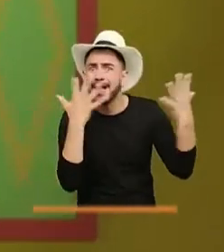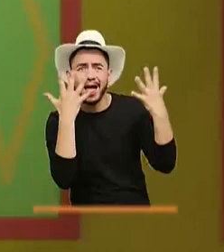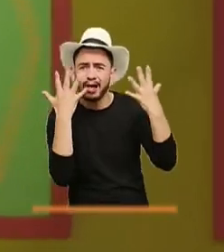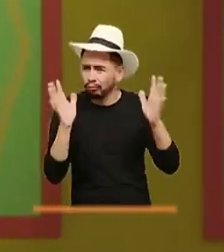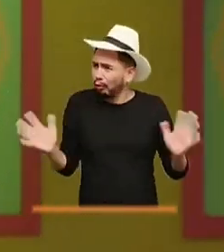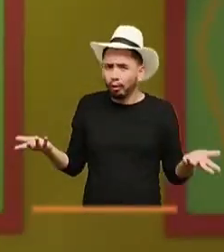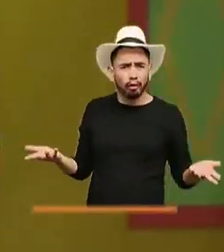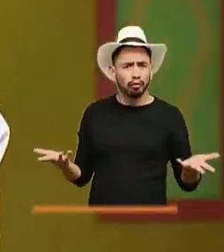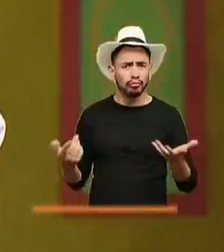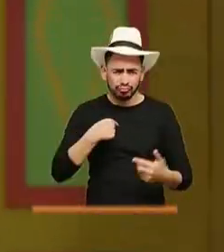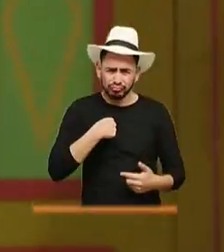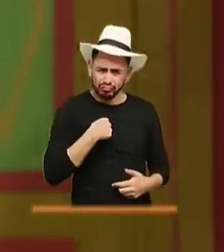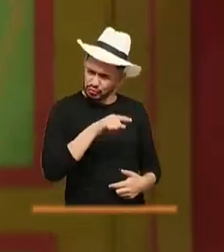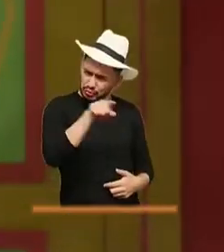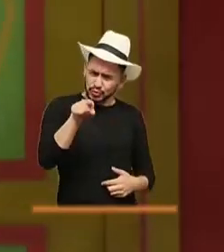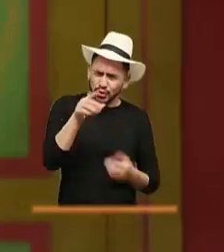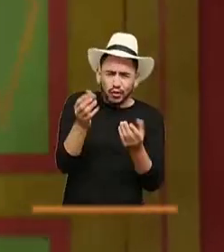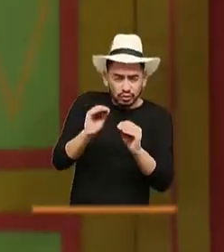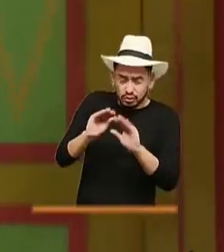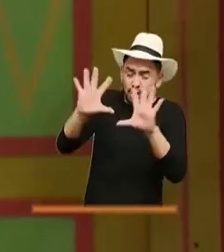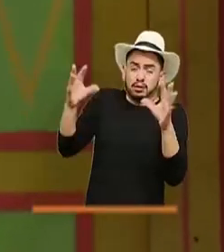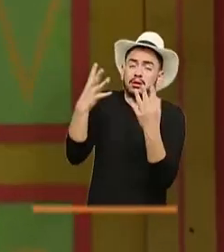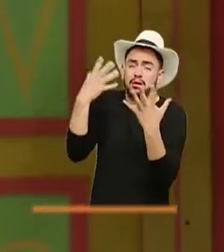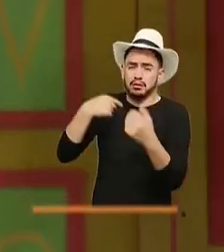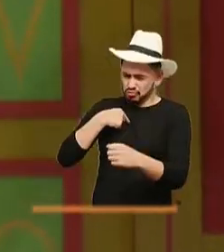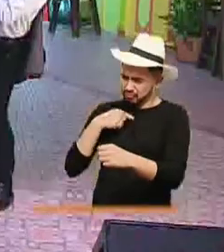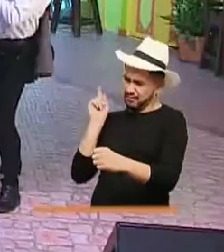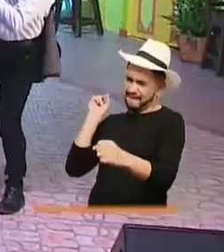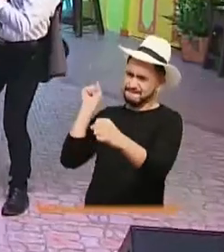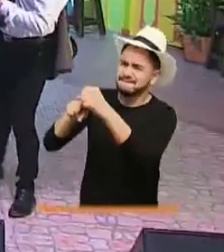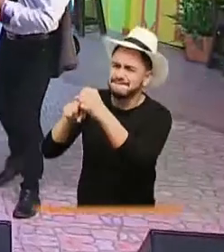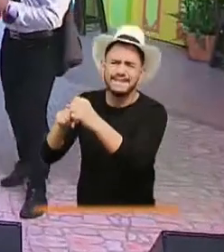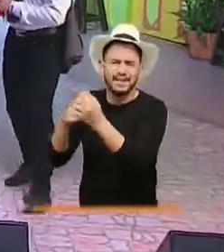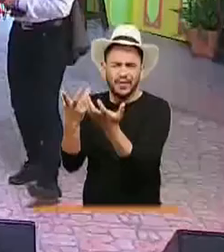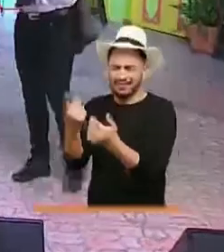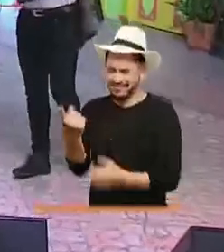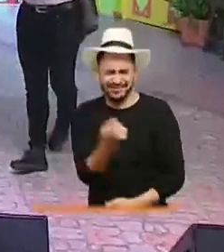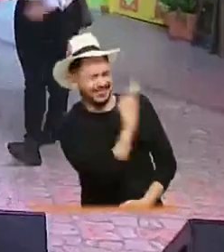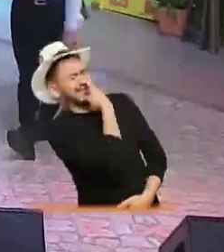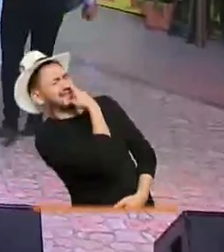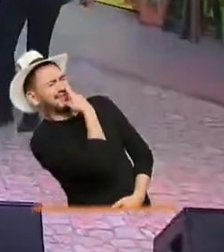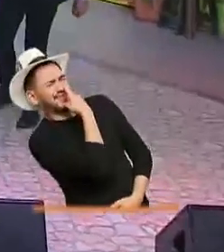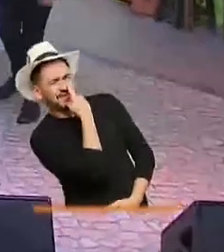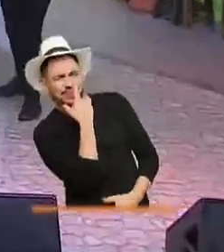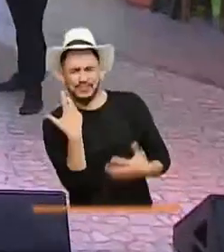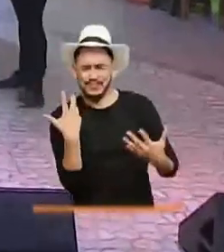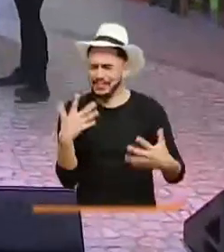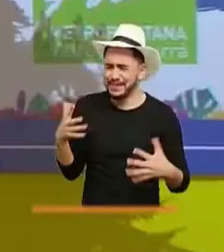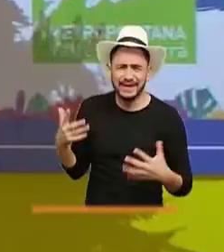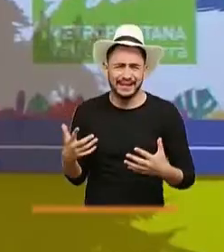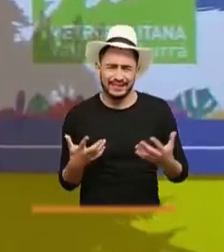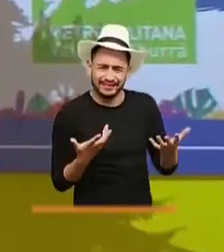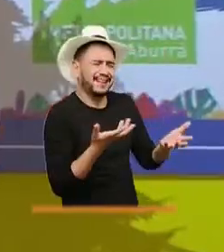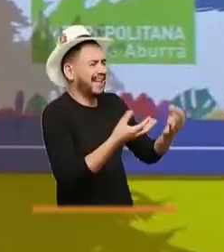a mi lado, hoy lo tapo con un dedo. Mejor tróveme tranquilo